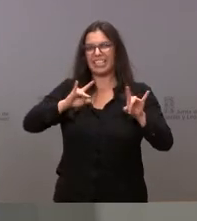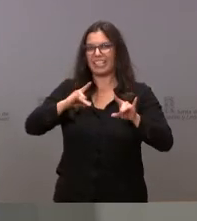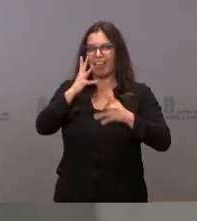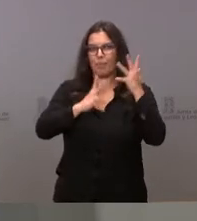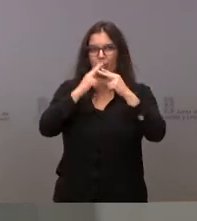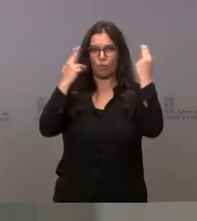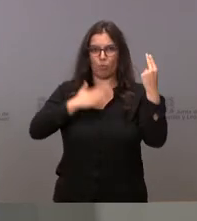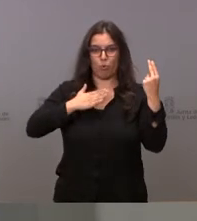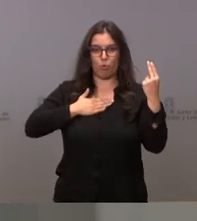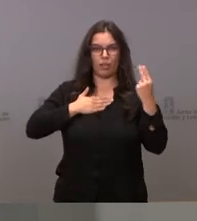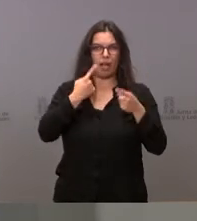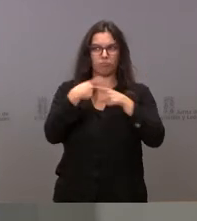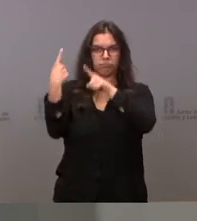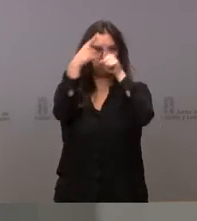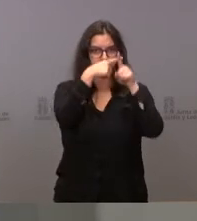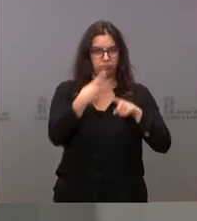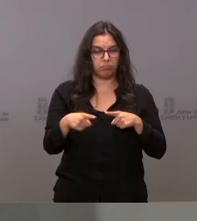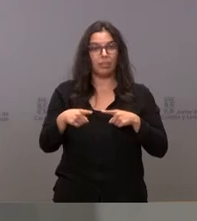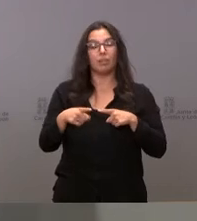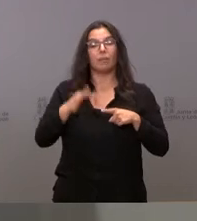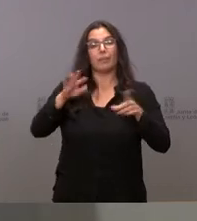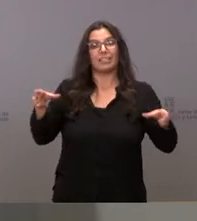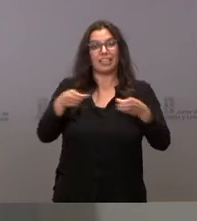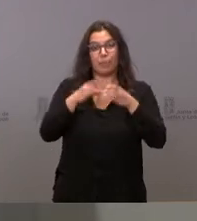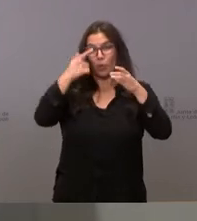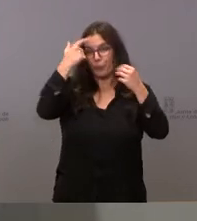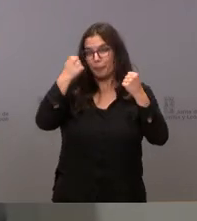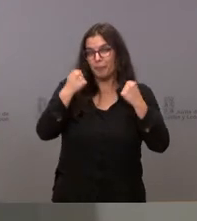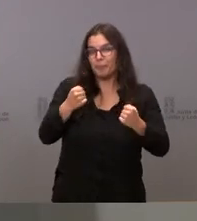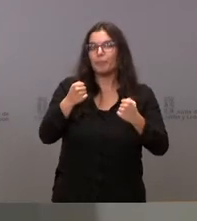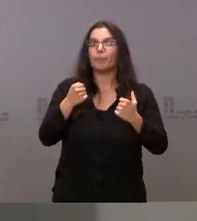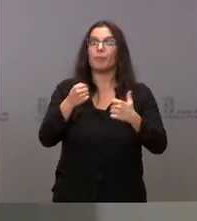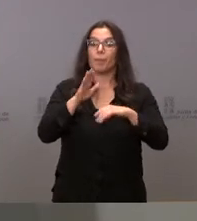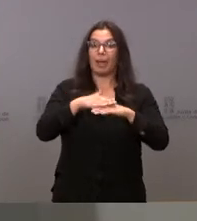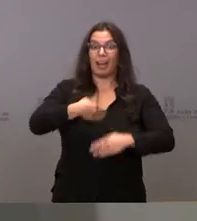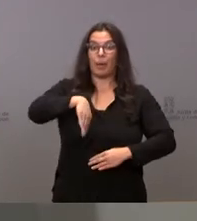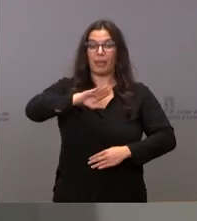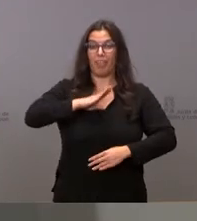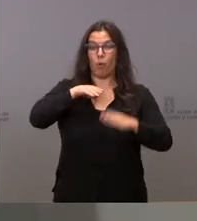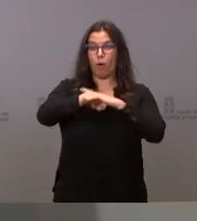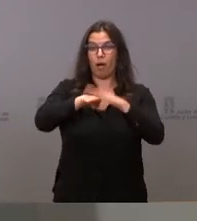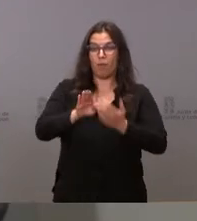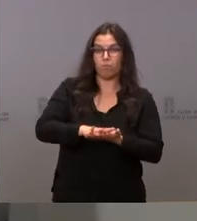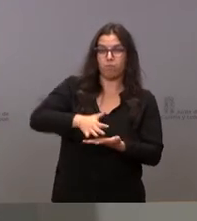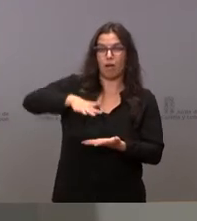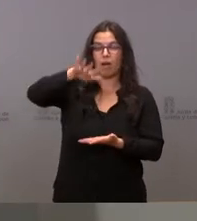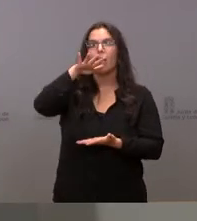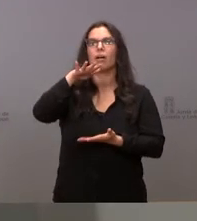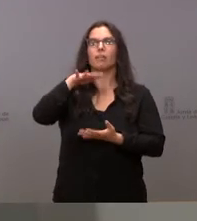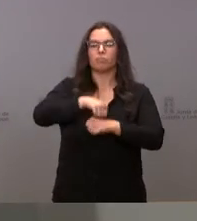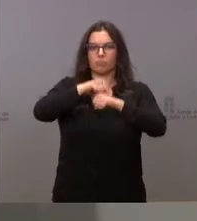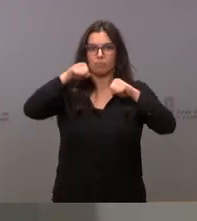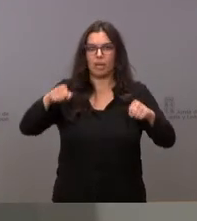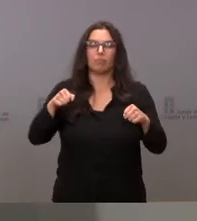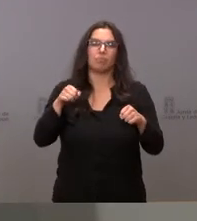administración de nuestra comunidad y de un equipo especializado para ampliar la capacidad del entorno actual de copias de respaldo de